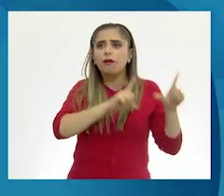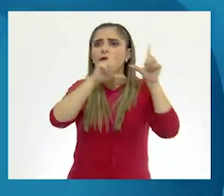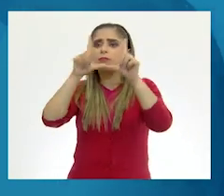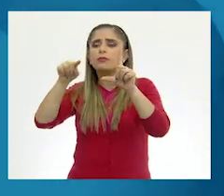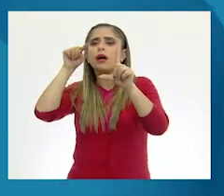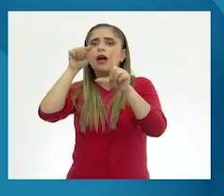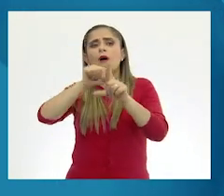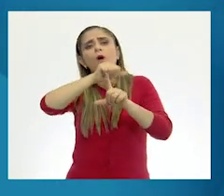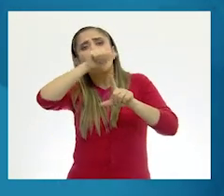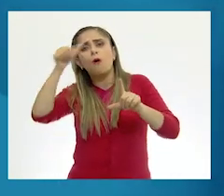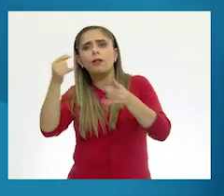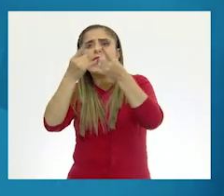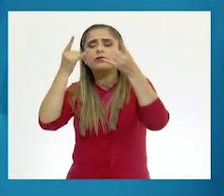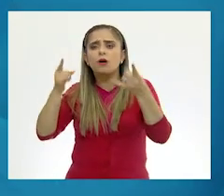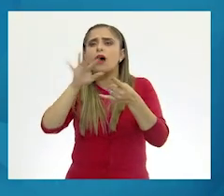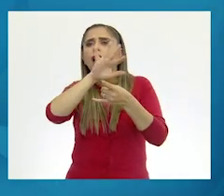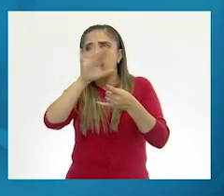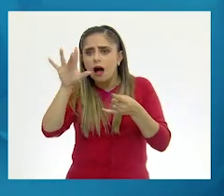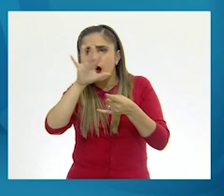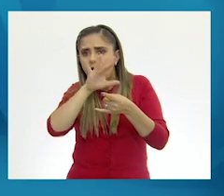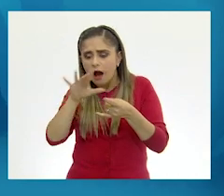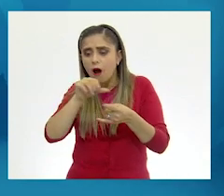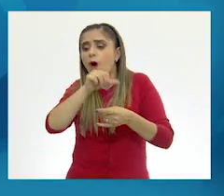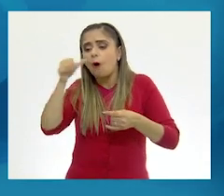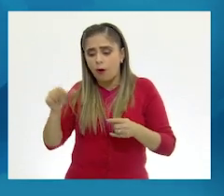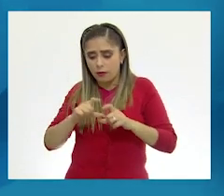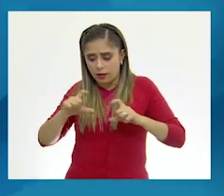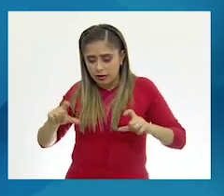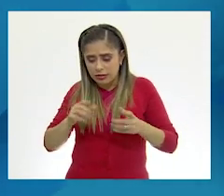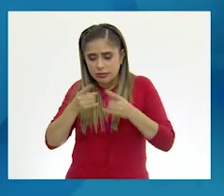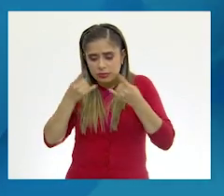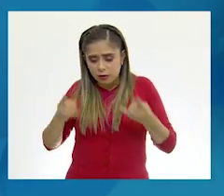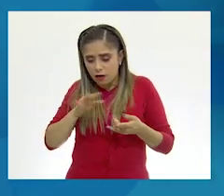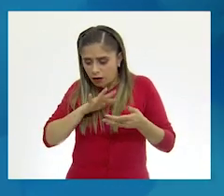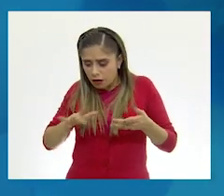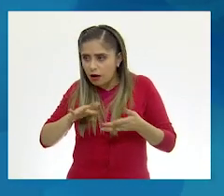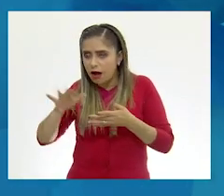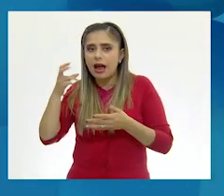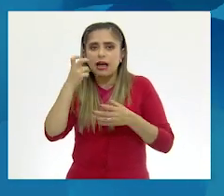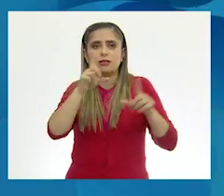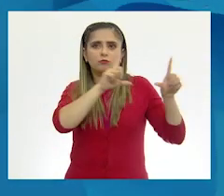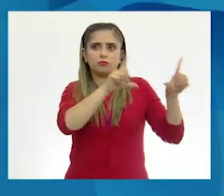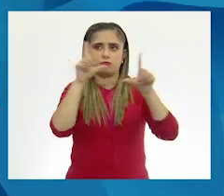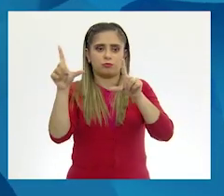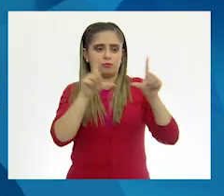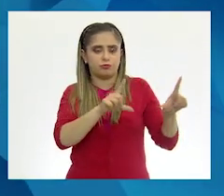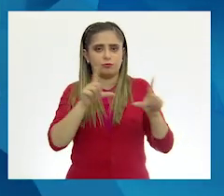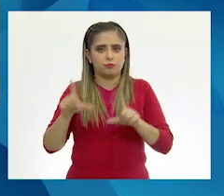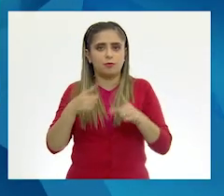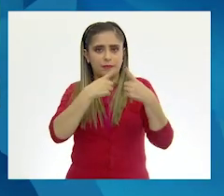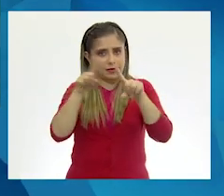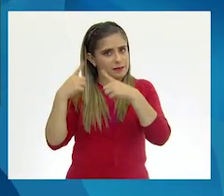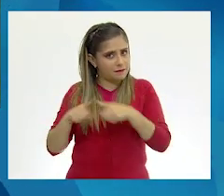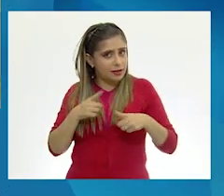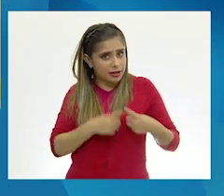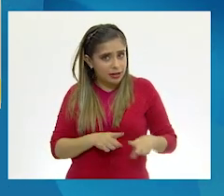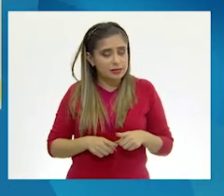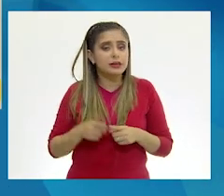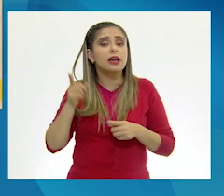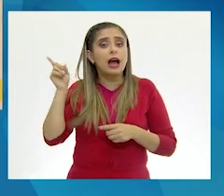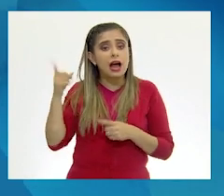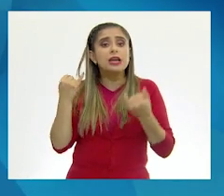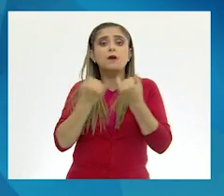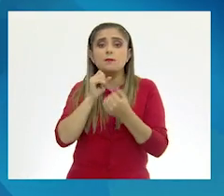suceso importante tal cual como fue sucediendo. En ese subtema aparecen otros personajes.